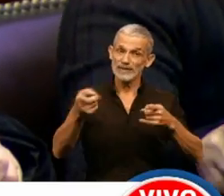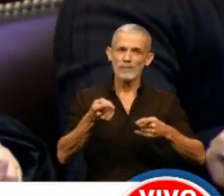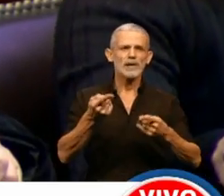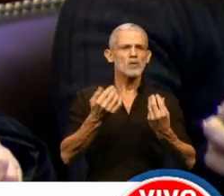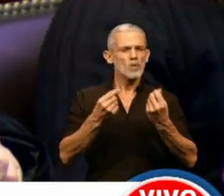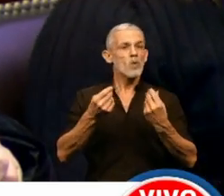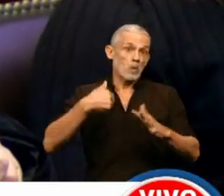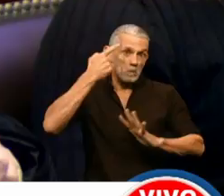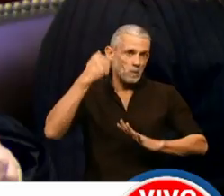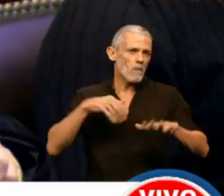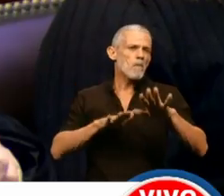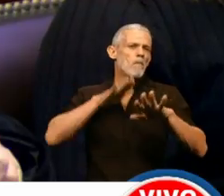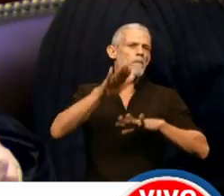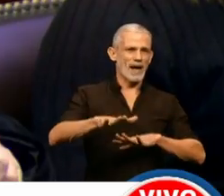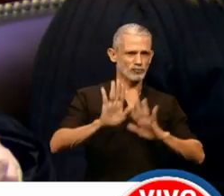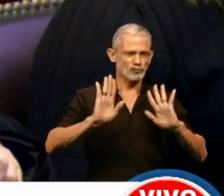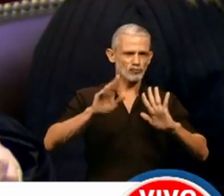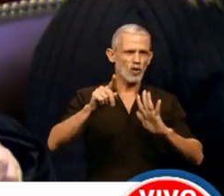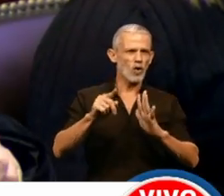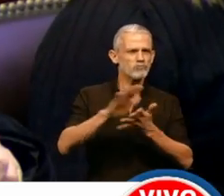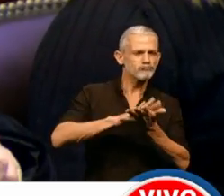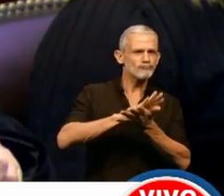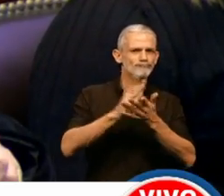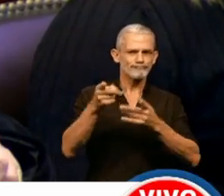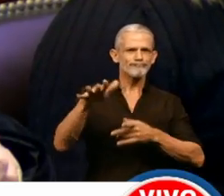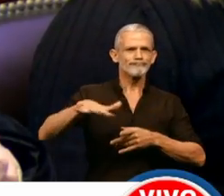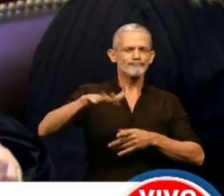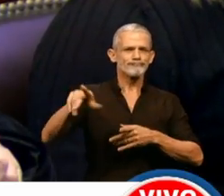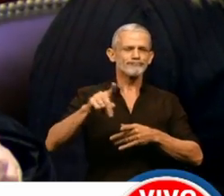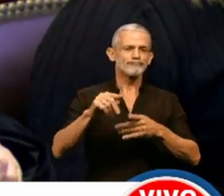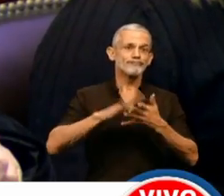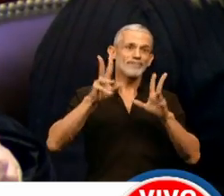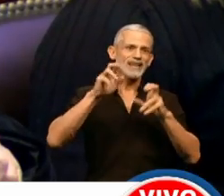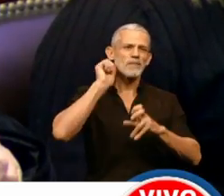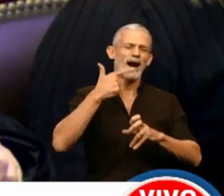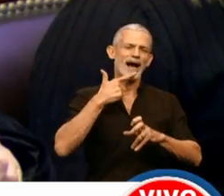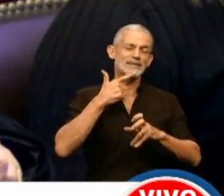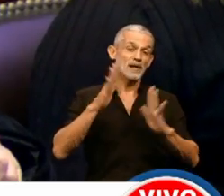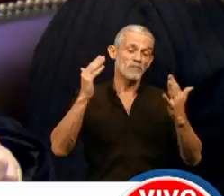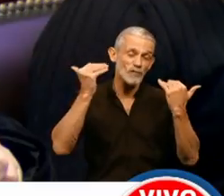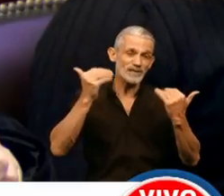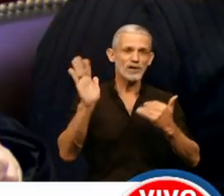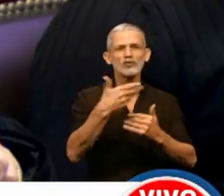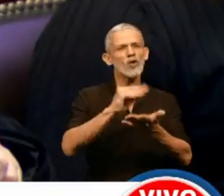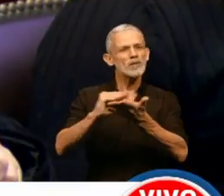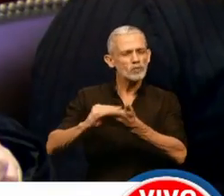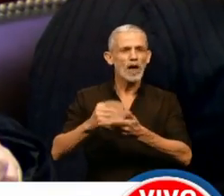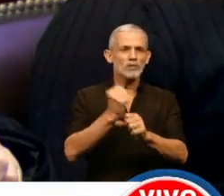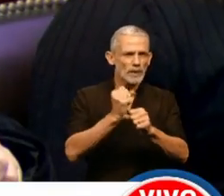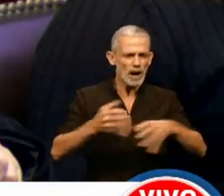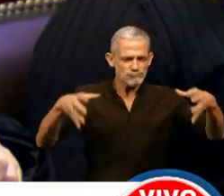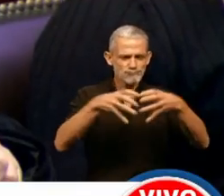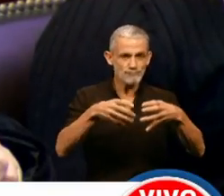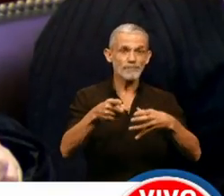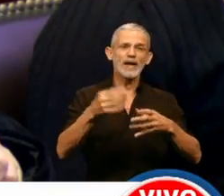un paso importante y dando una respuesta a este sector con el tema del gas así que felicitar a todos los diputados que trabajaron y